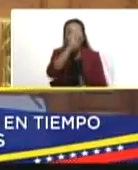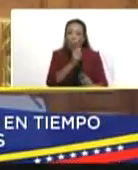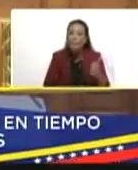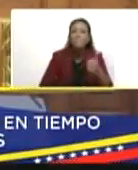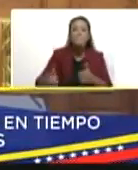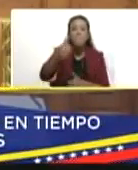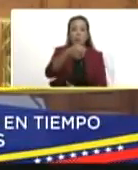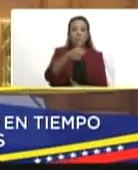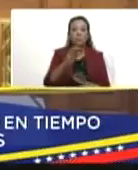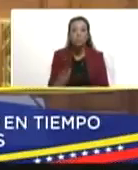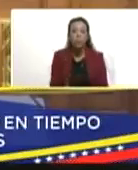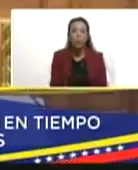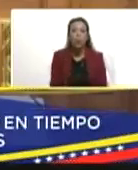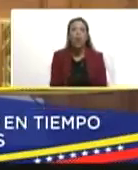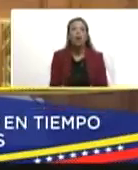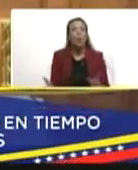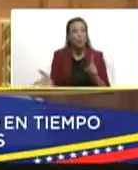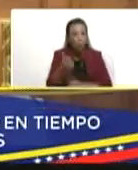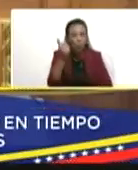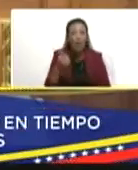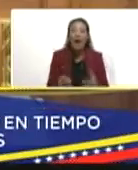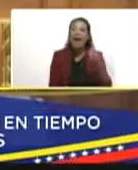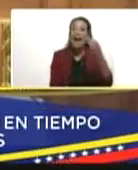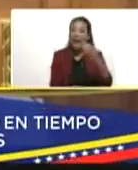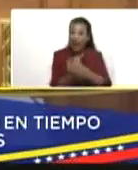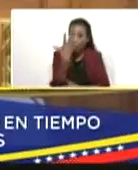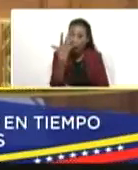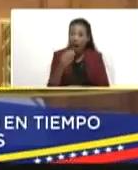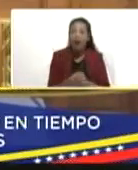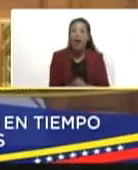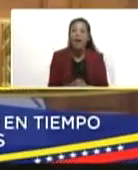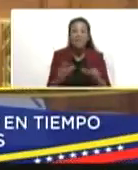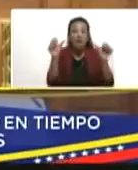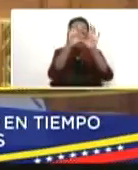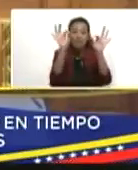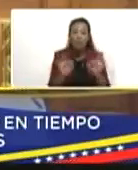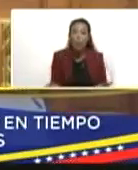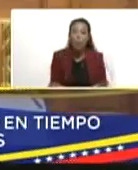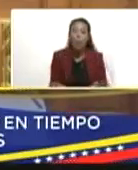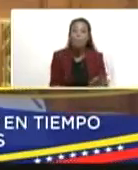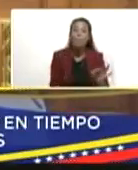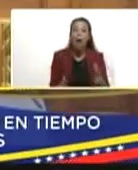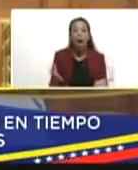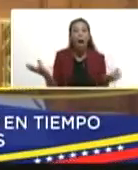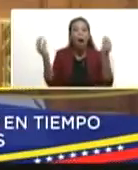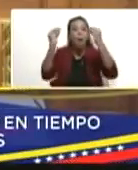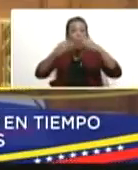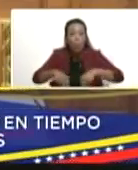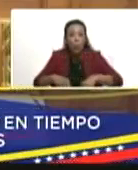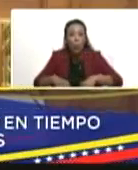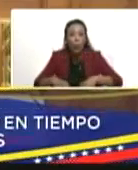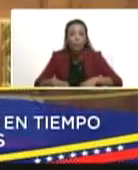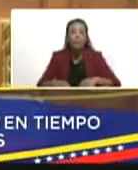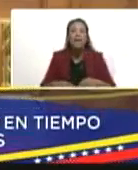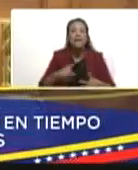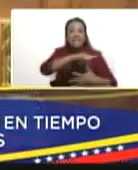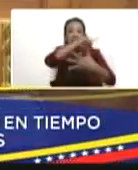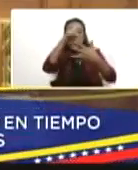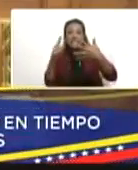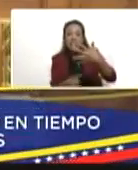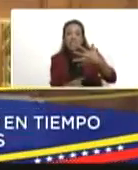hemos logrado la conformación de un esquema de Gran consenso nacional cinco